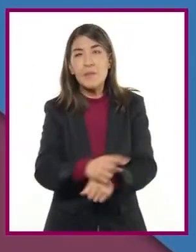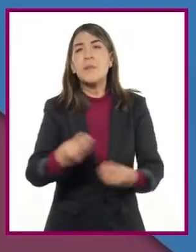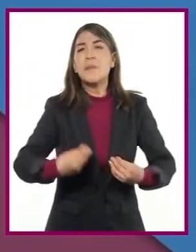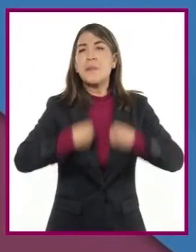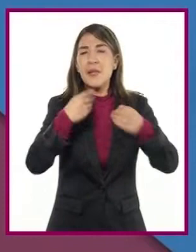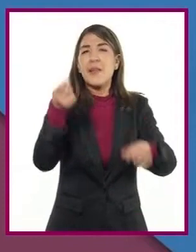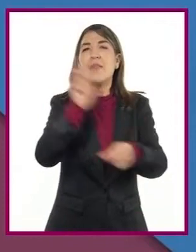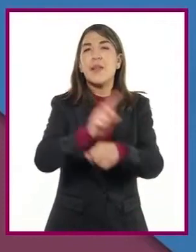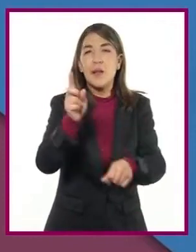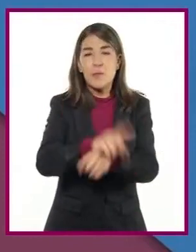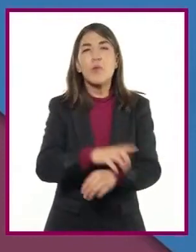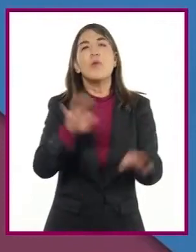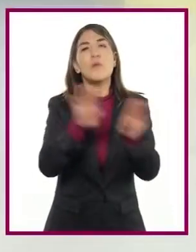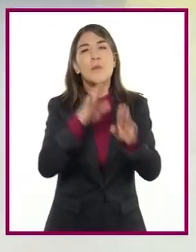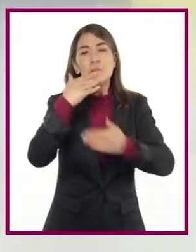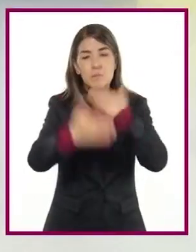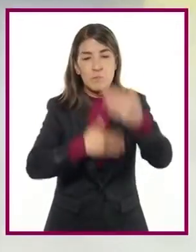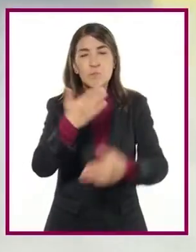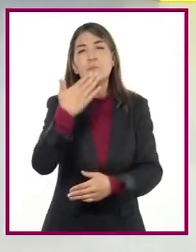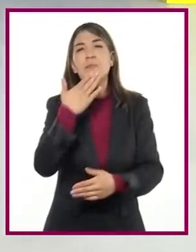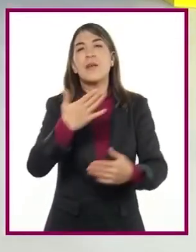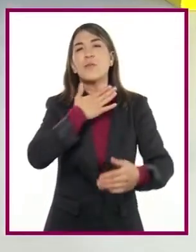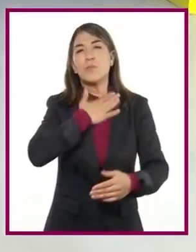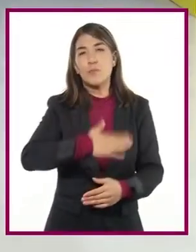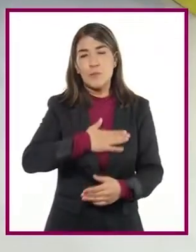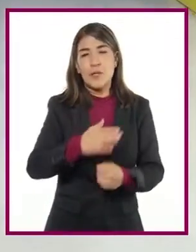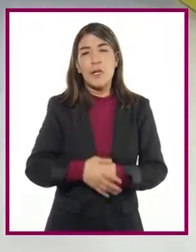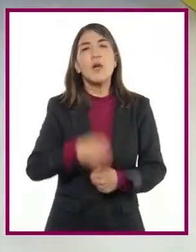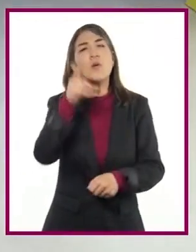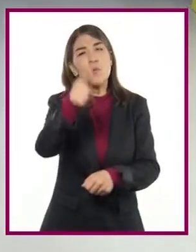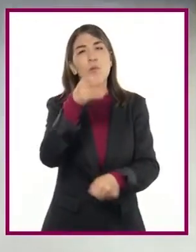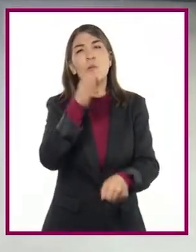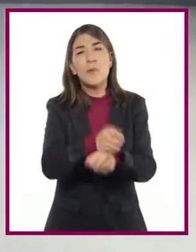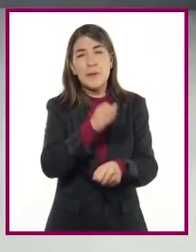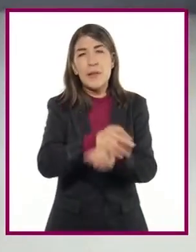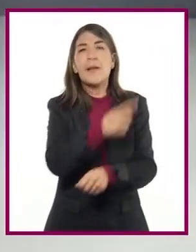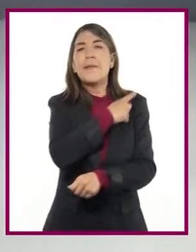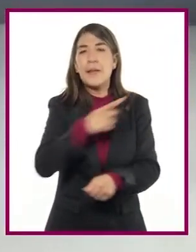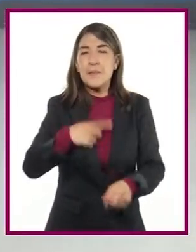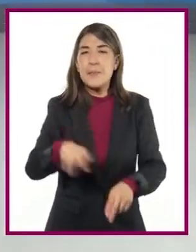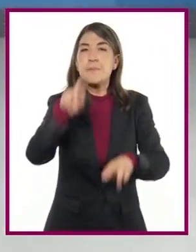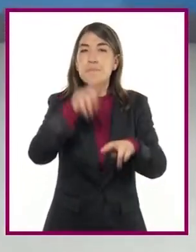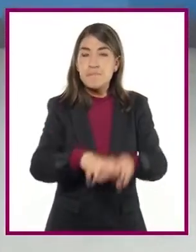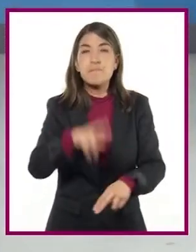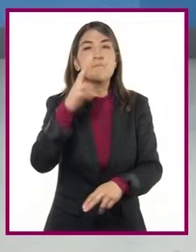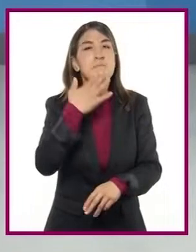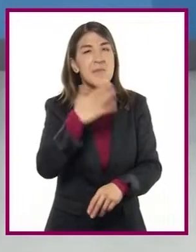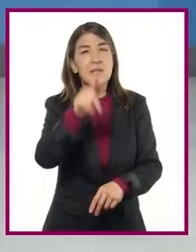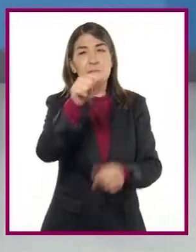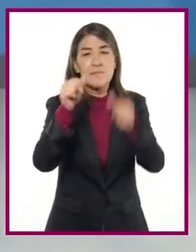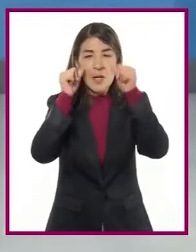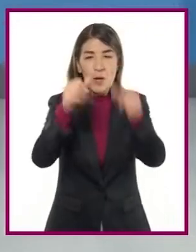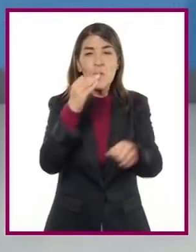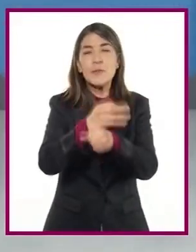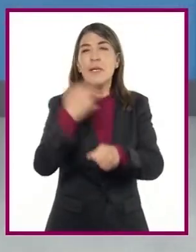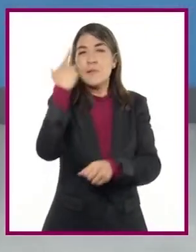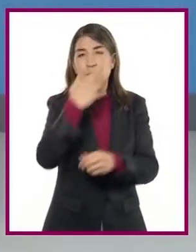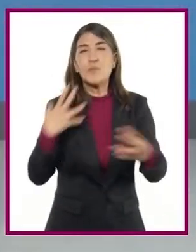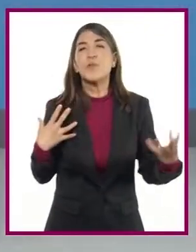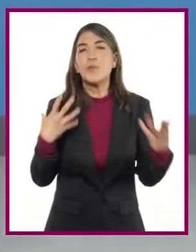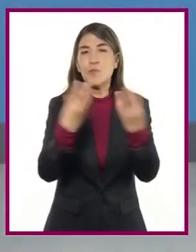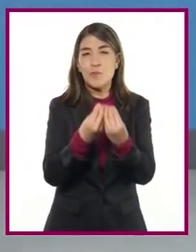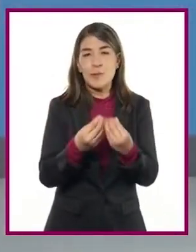llevará a actuar con justicia. Les invito a que se acomoden y presten atención a la información que analizaremos de forma